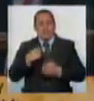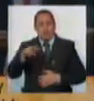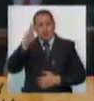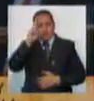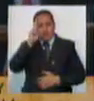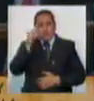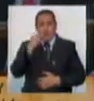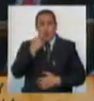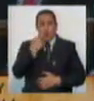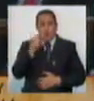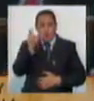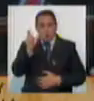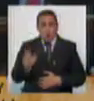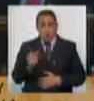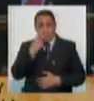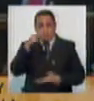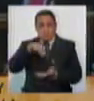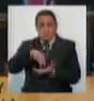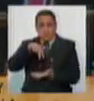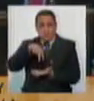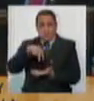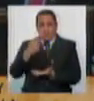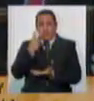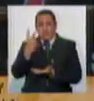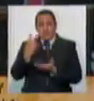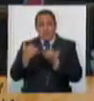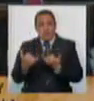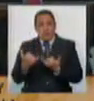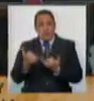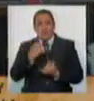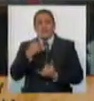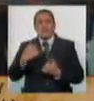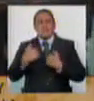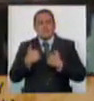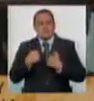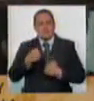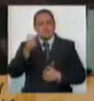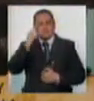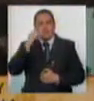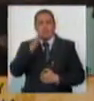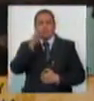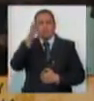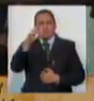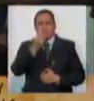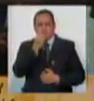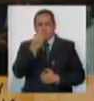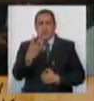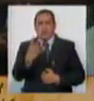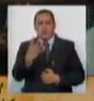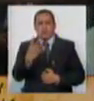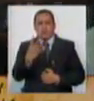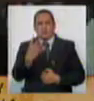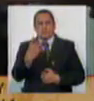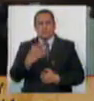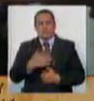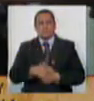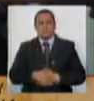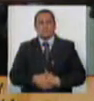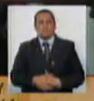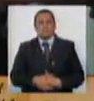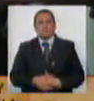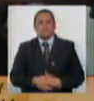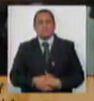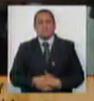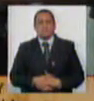Jesús, que nos visita hoy en este ciclo, tendrá un brillante futuro. La meta